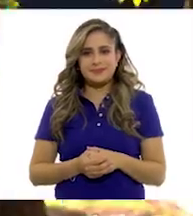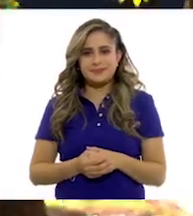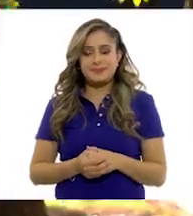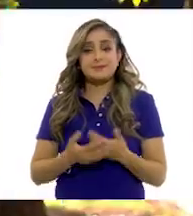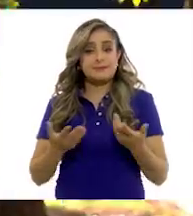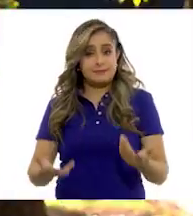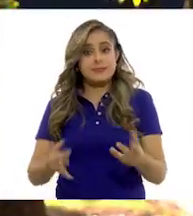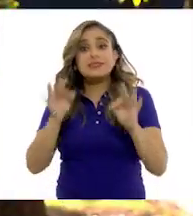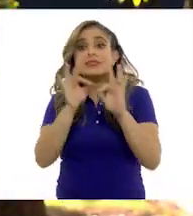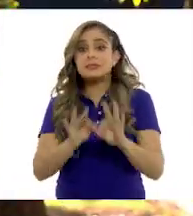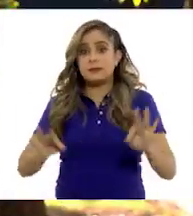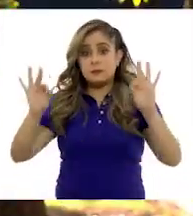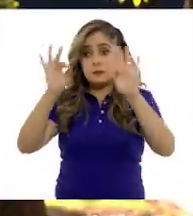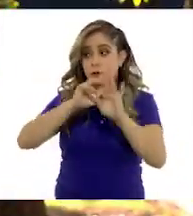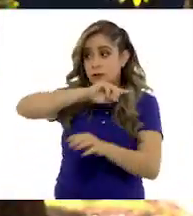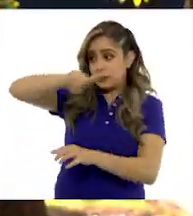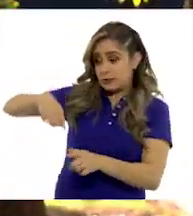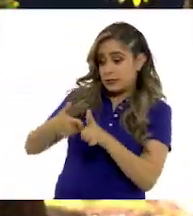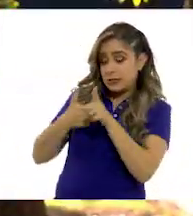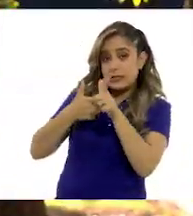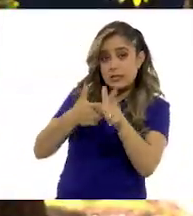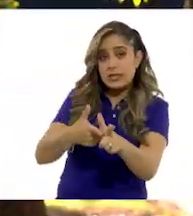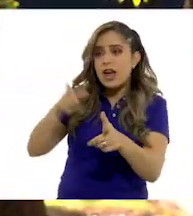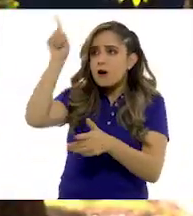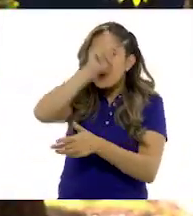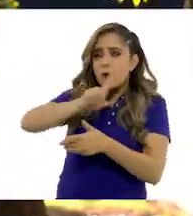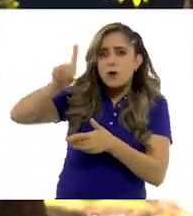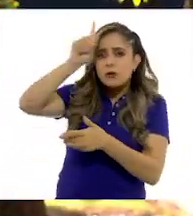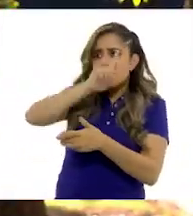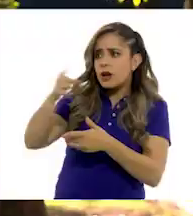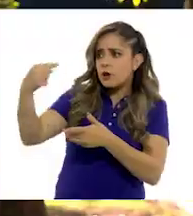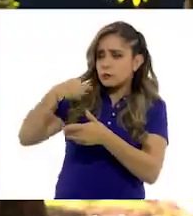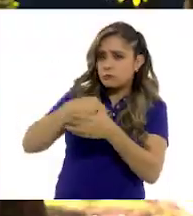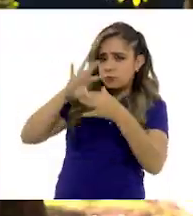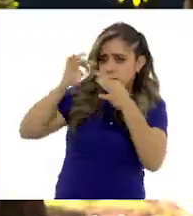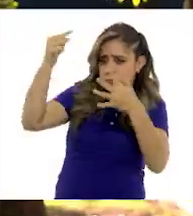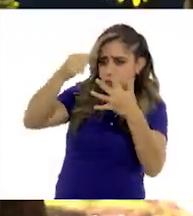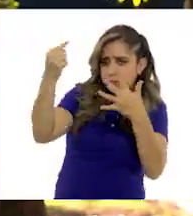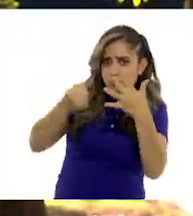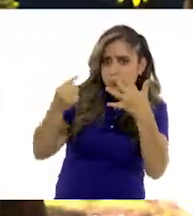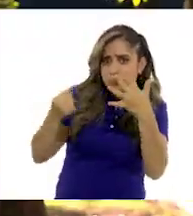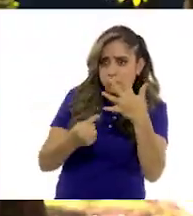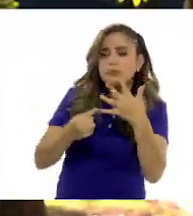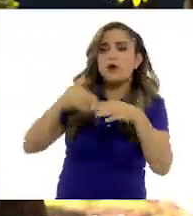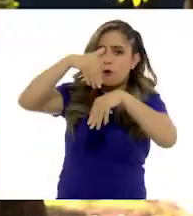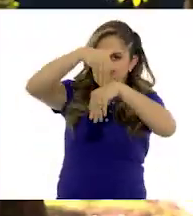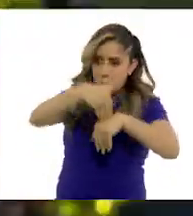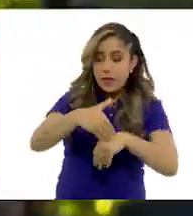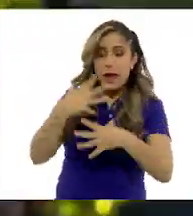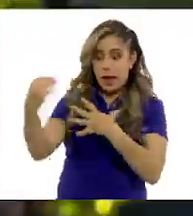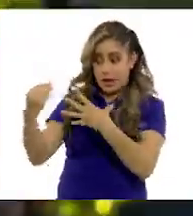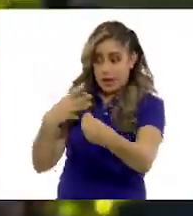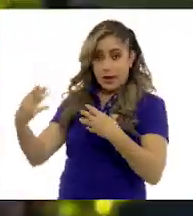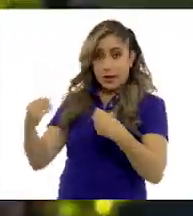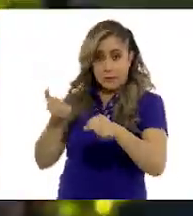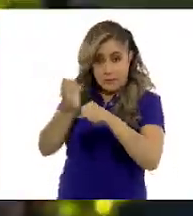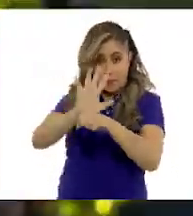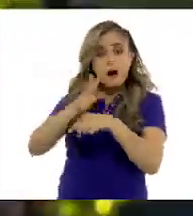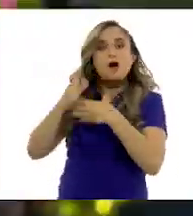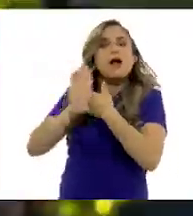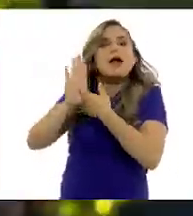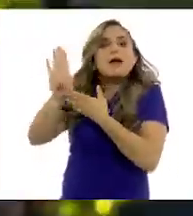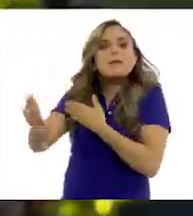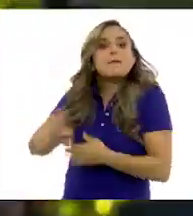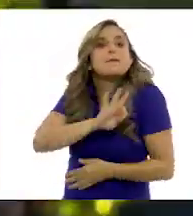Es muy importante continuar con las recomendaciones para evitar contagios de COVID. Trata de